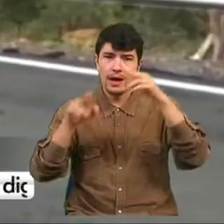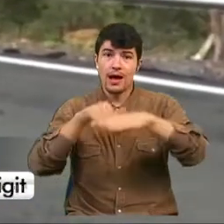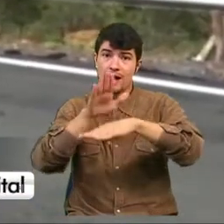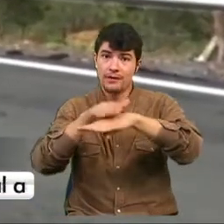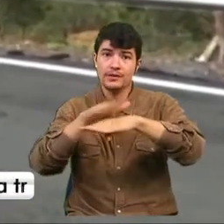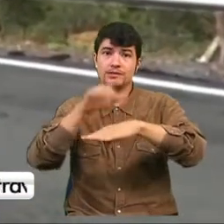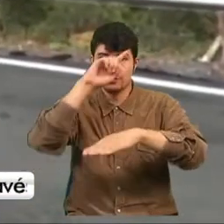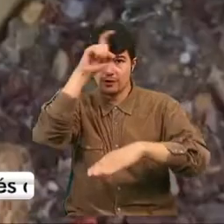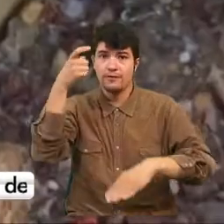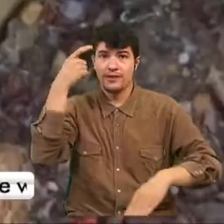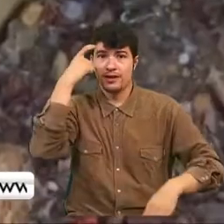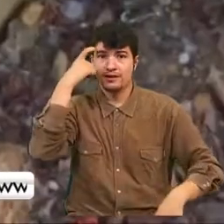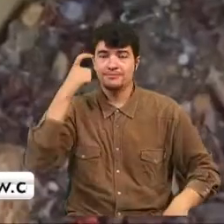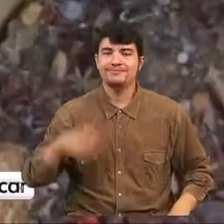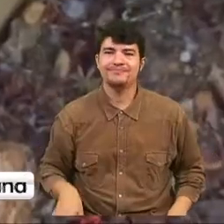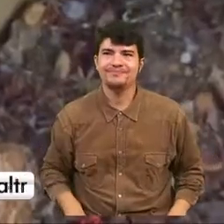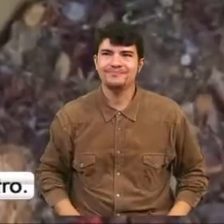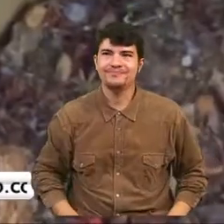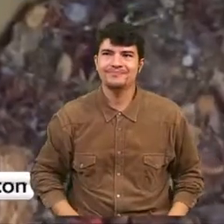Santander.